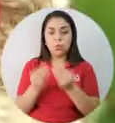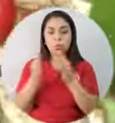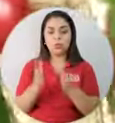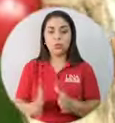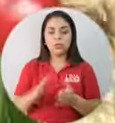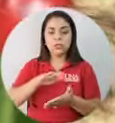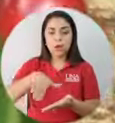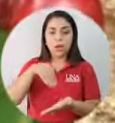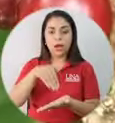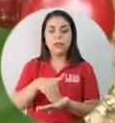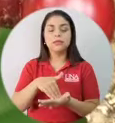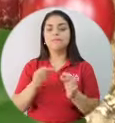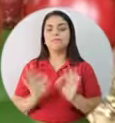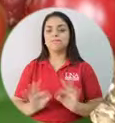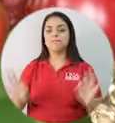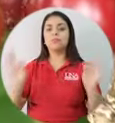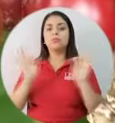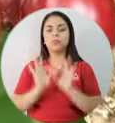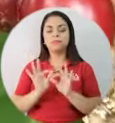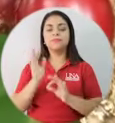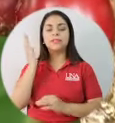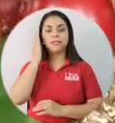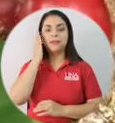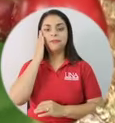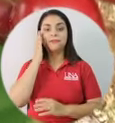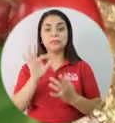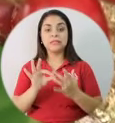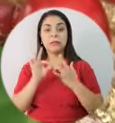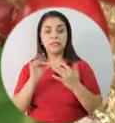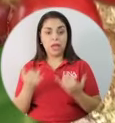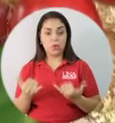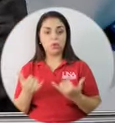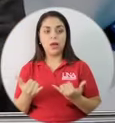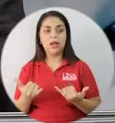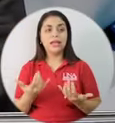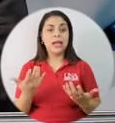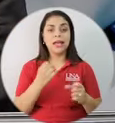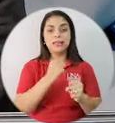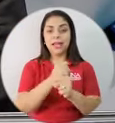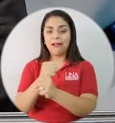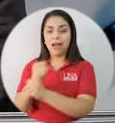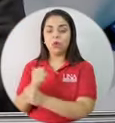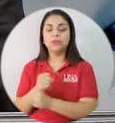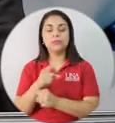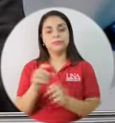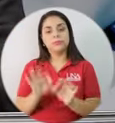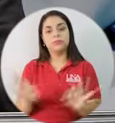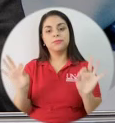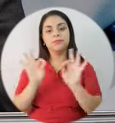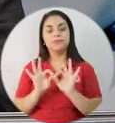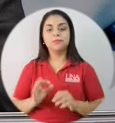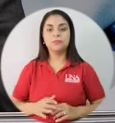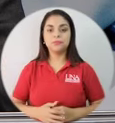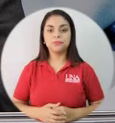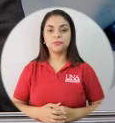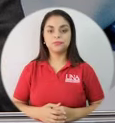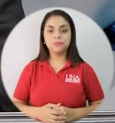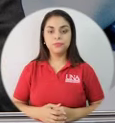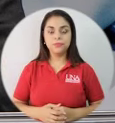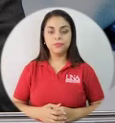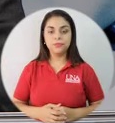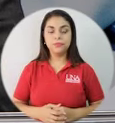productores locales es importantísimo de tomar en cuenta, sobre todo en los contextos actuales donde la generación de empleo se vuelve un tema